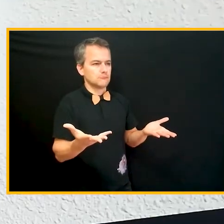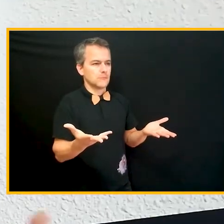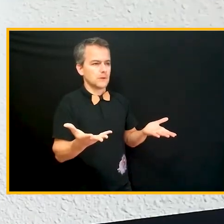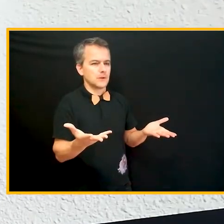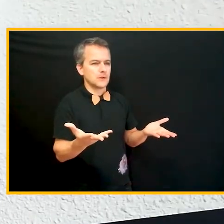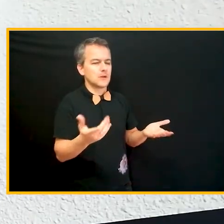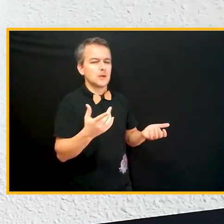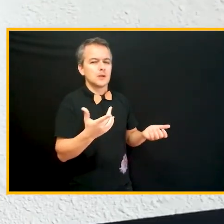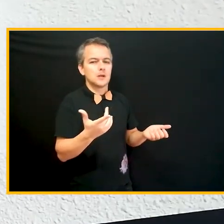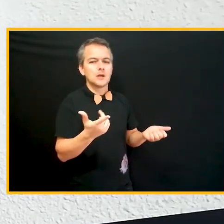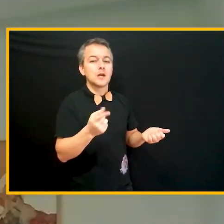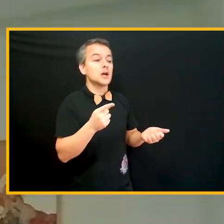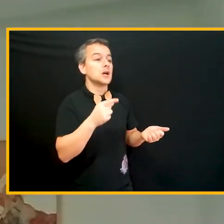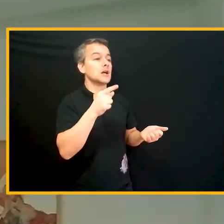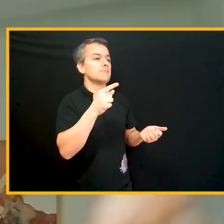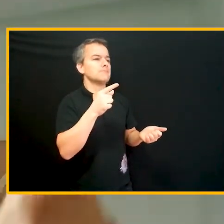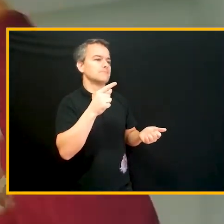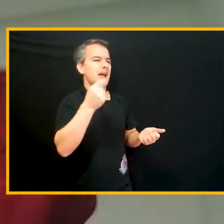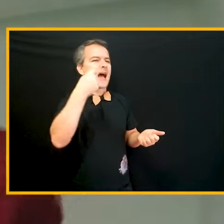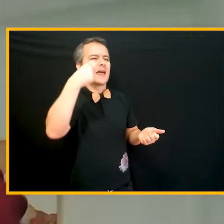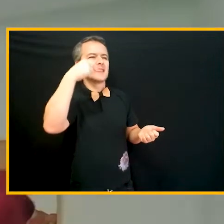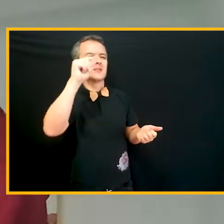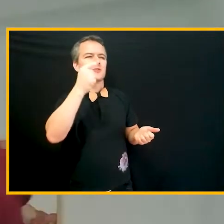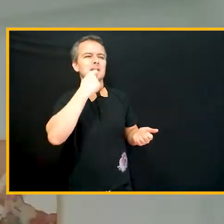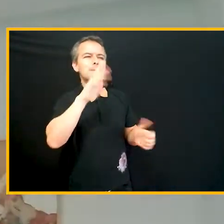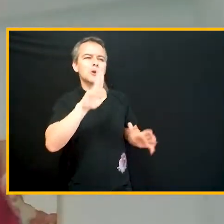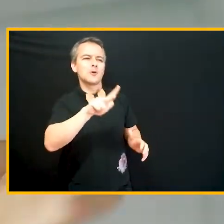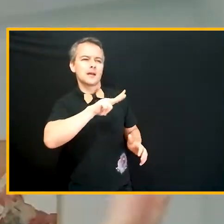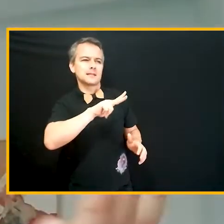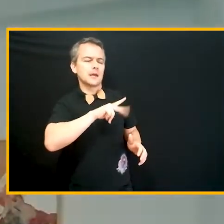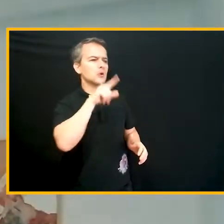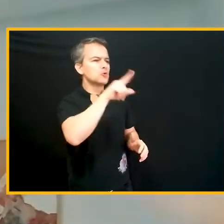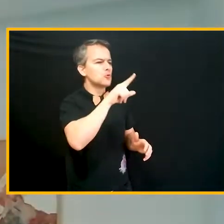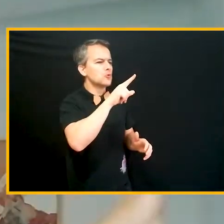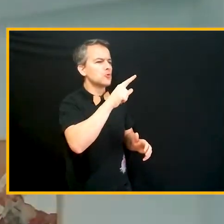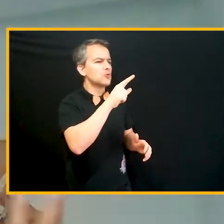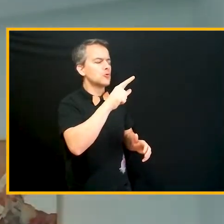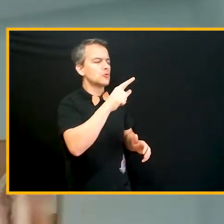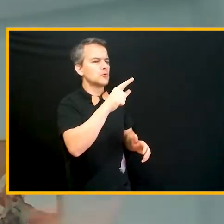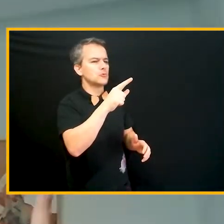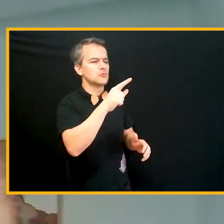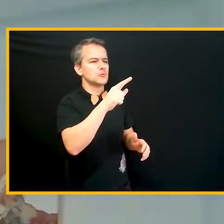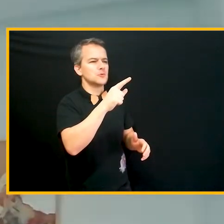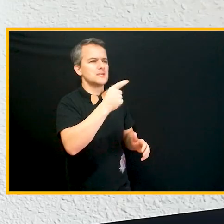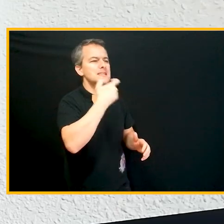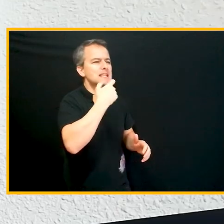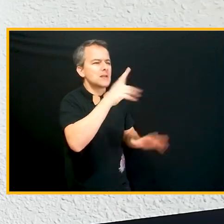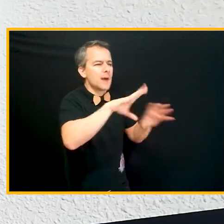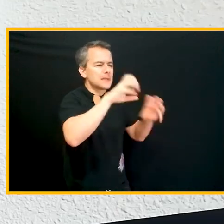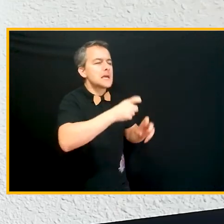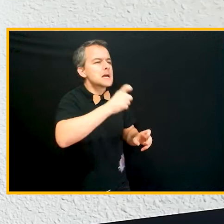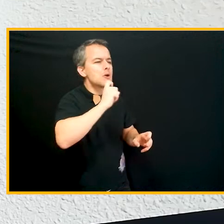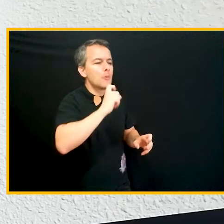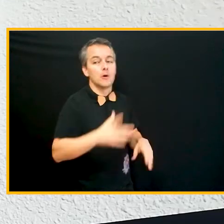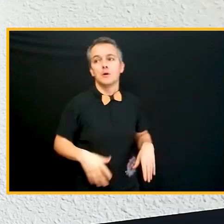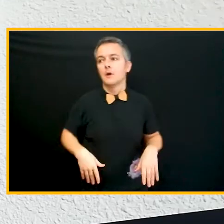¿cómo aprendiste a hablar inglés? Ah, vale, vale, perdona, ¿vale? Es que no te estaba entendiendo nada, ¿vale? Es que